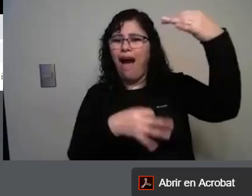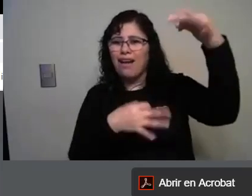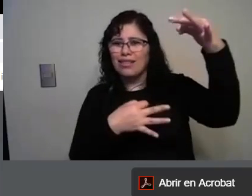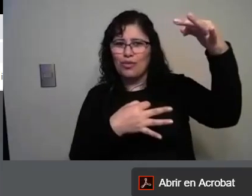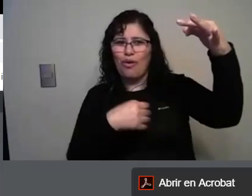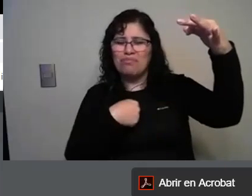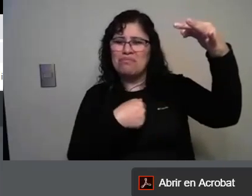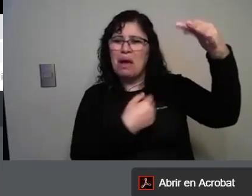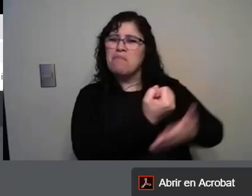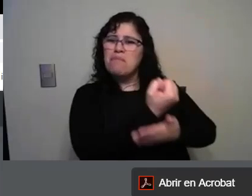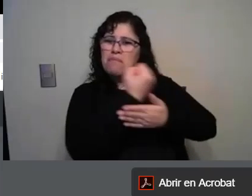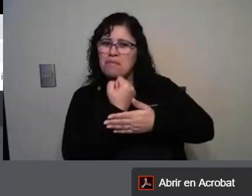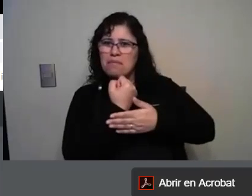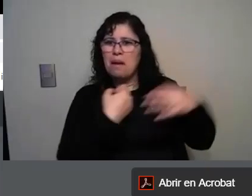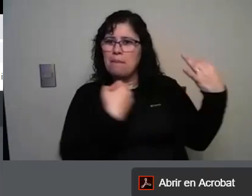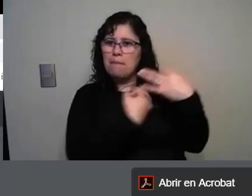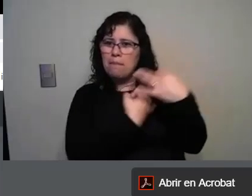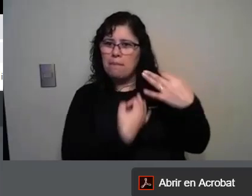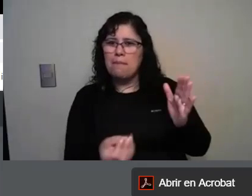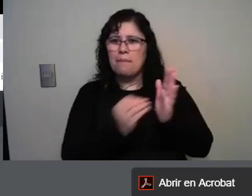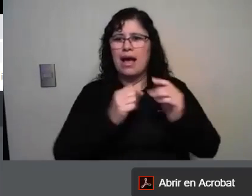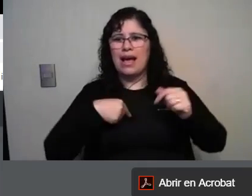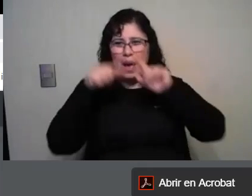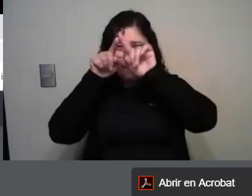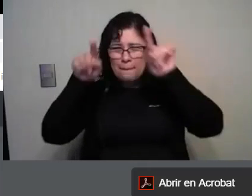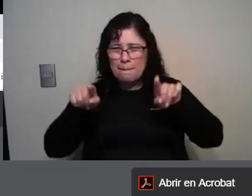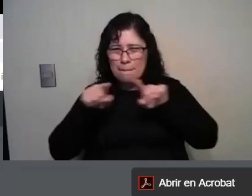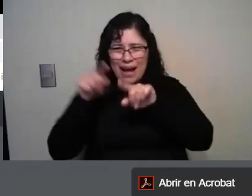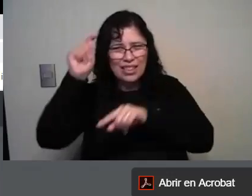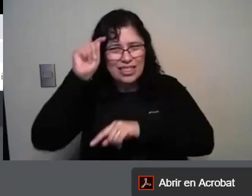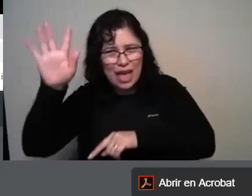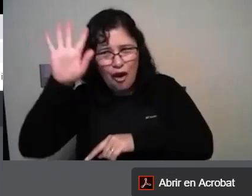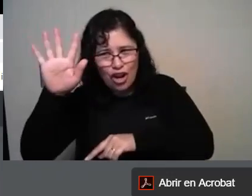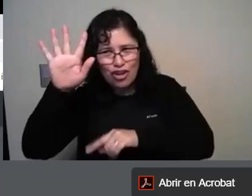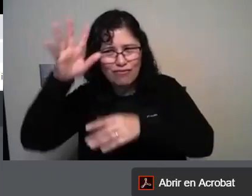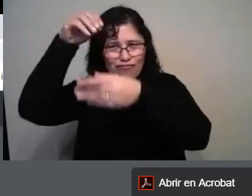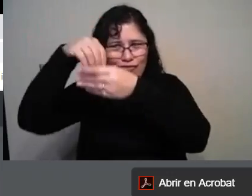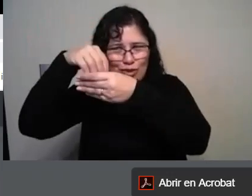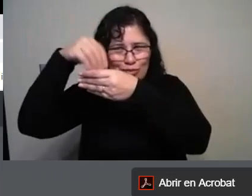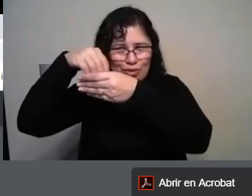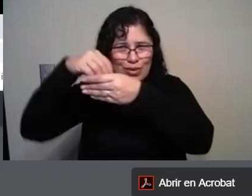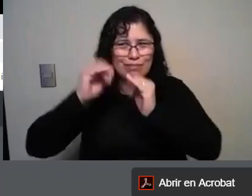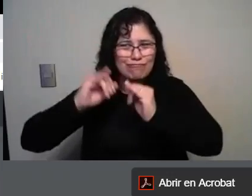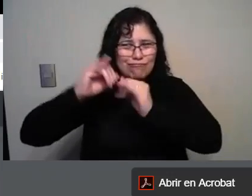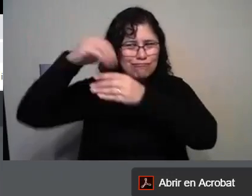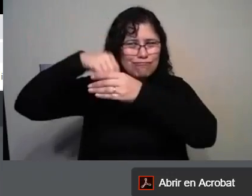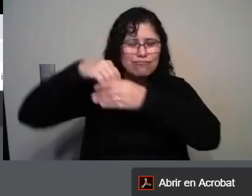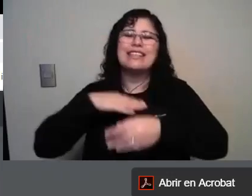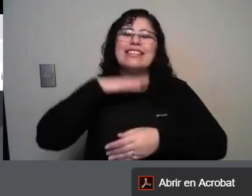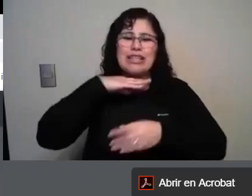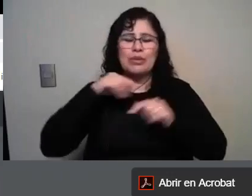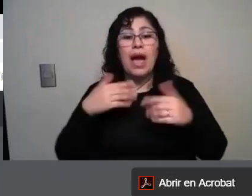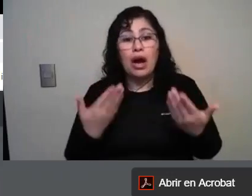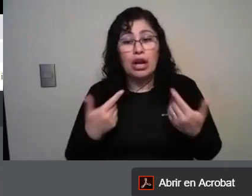aumentando en mi marco teórico la búsqueda de información. Así que yo les sugiero